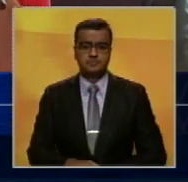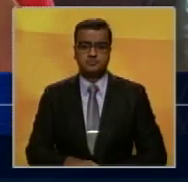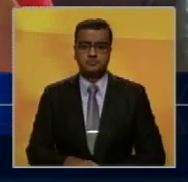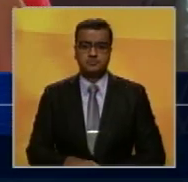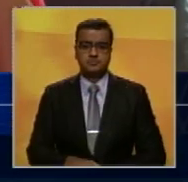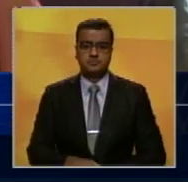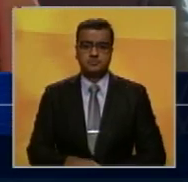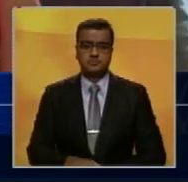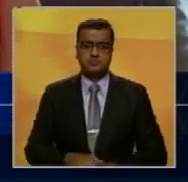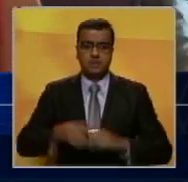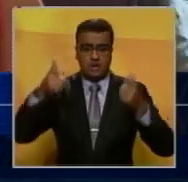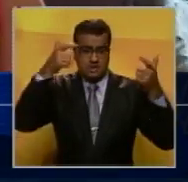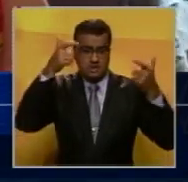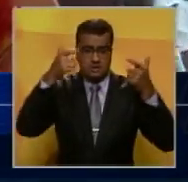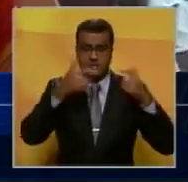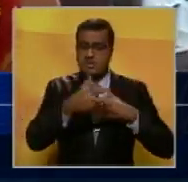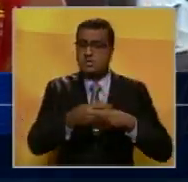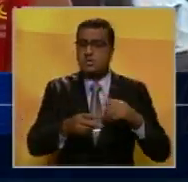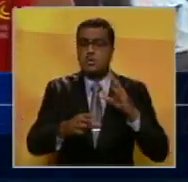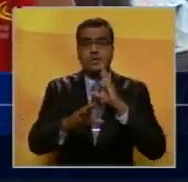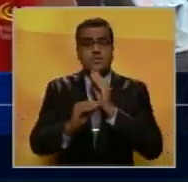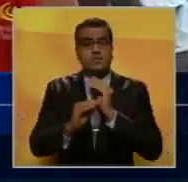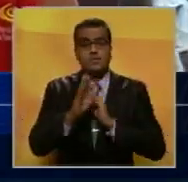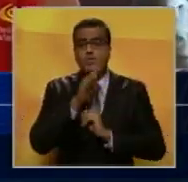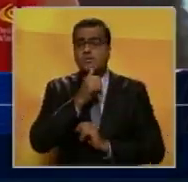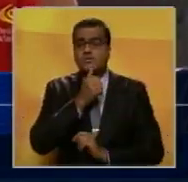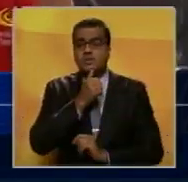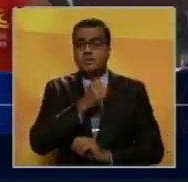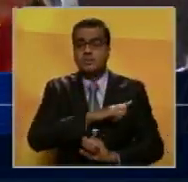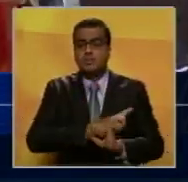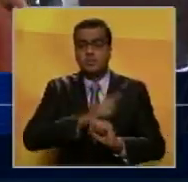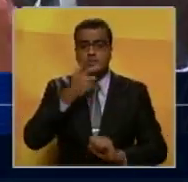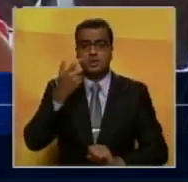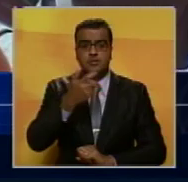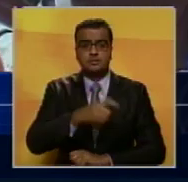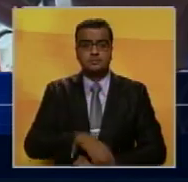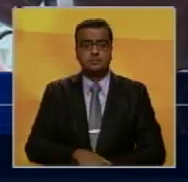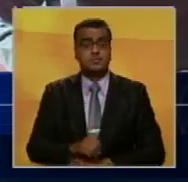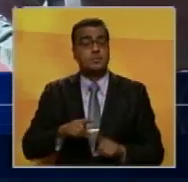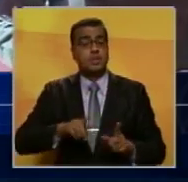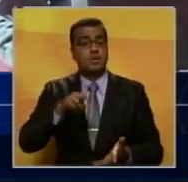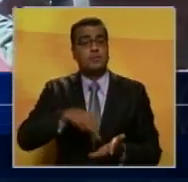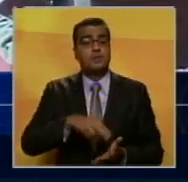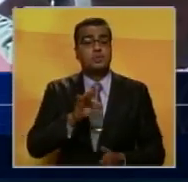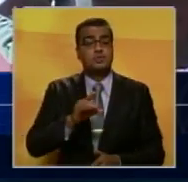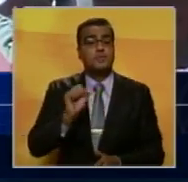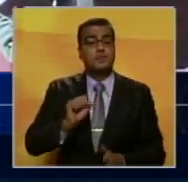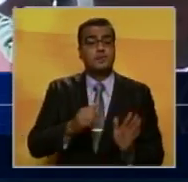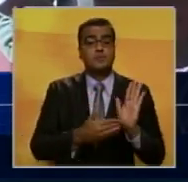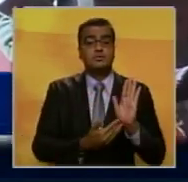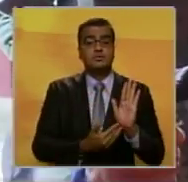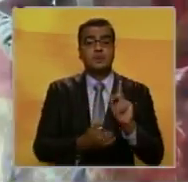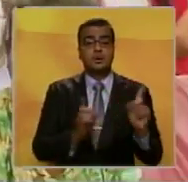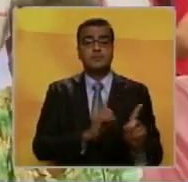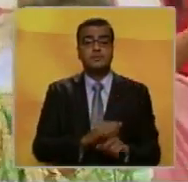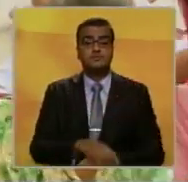No, es que Chávez no habló de... Bueno, porque no existía el poder popular, pero en el 2008 sí lo planteó en la reforma. Aseguró además